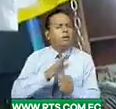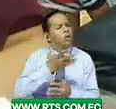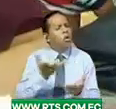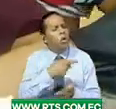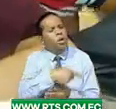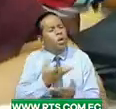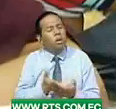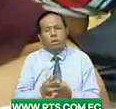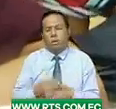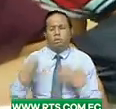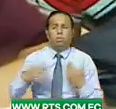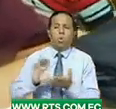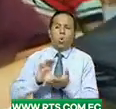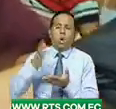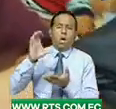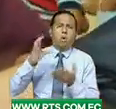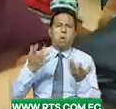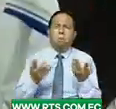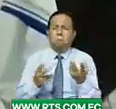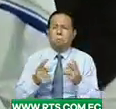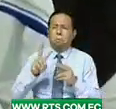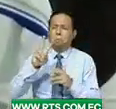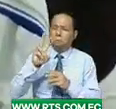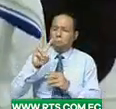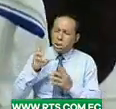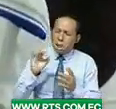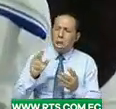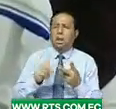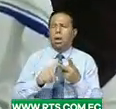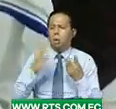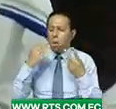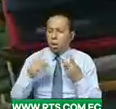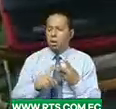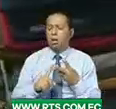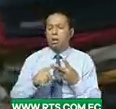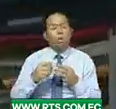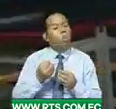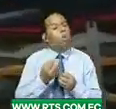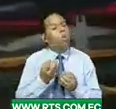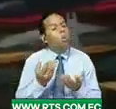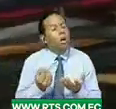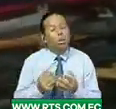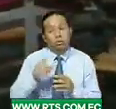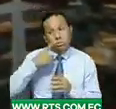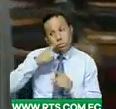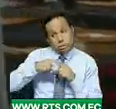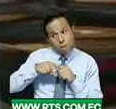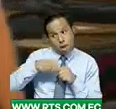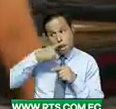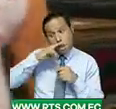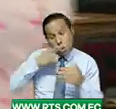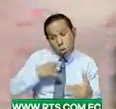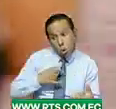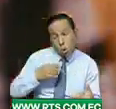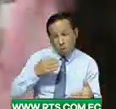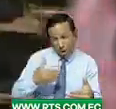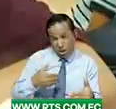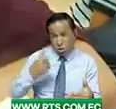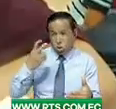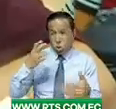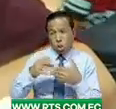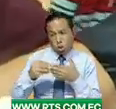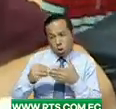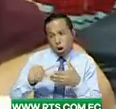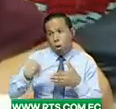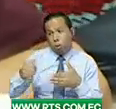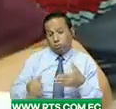para el Vicente, para el Guayaquil, los más reconocidos. ¿Y los precios? Dependiendo de las tallas. Para los más pequeños están más o menos unos $12 y los